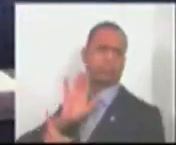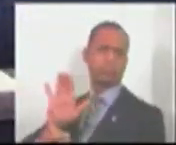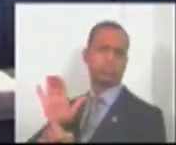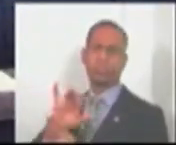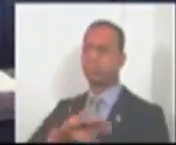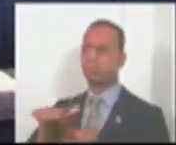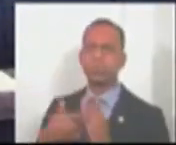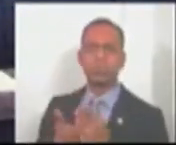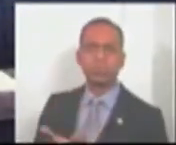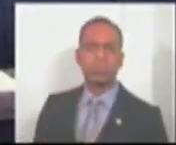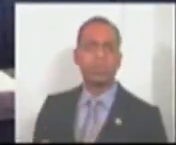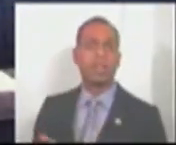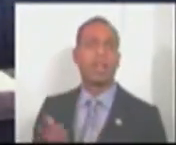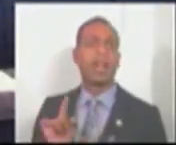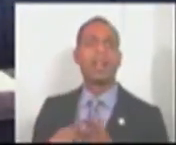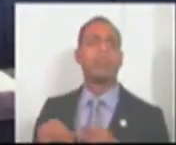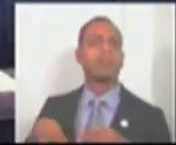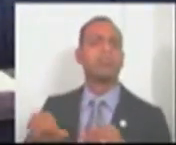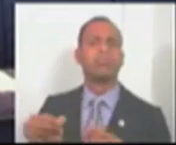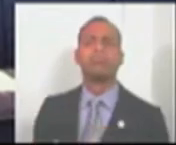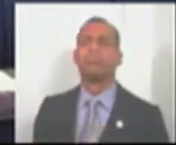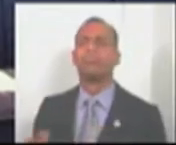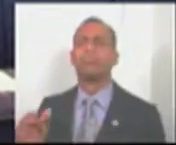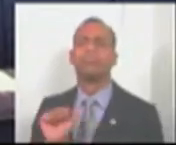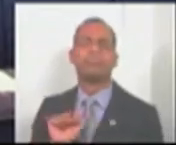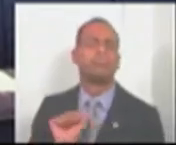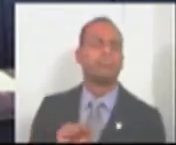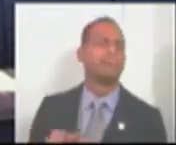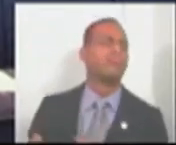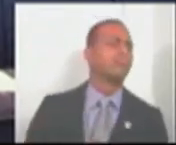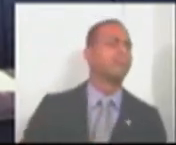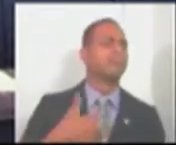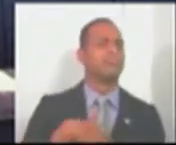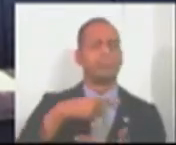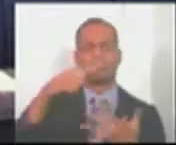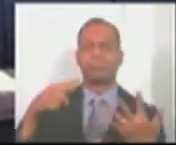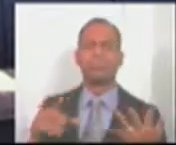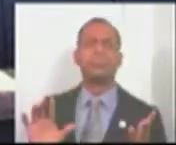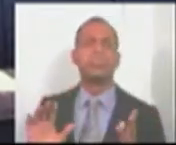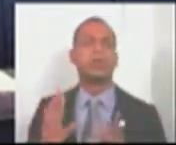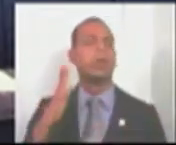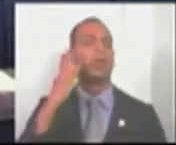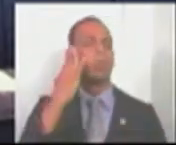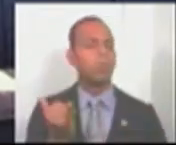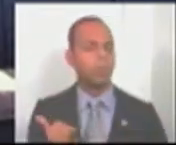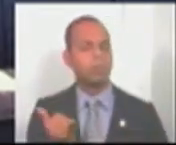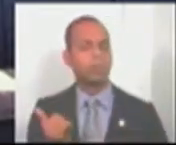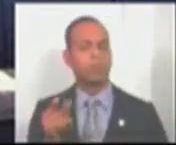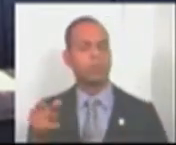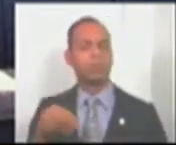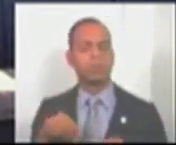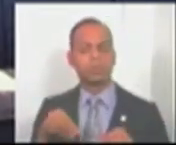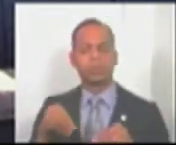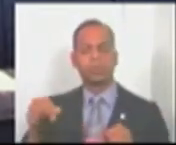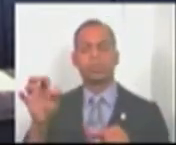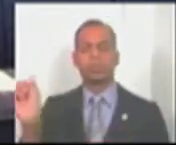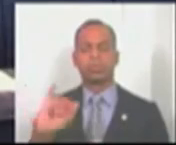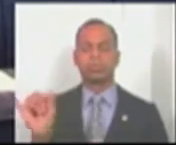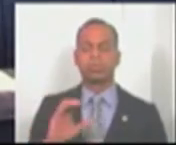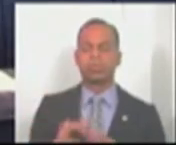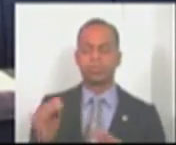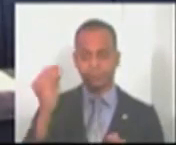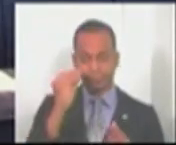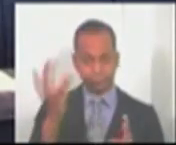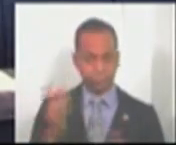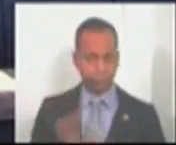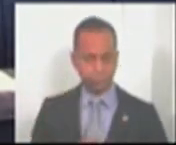Bueno, en esta conferencia que está desde la Universidad Iberoamericana, le pregunta a Olivo Rodríguez Huerta, que es abogado,